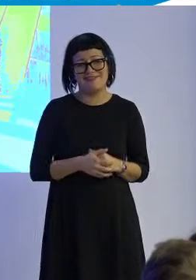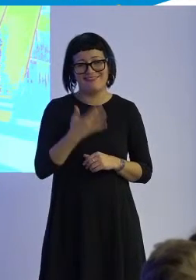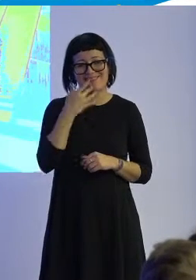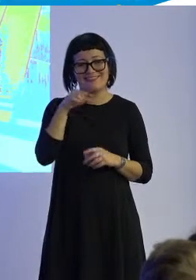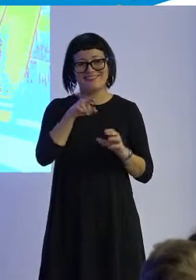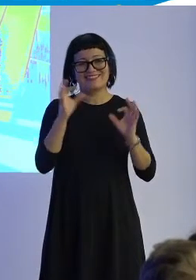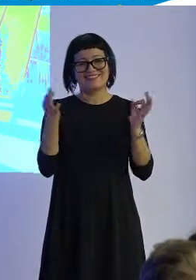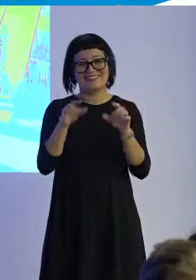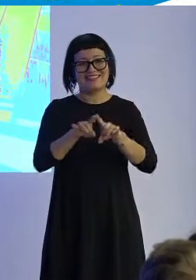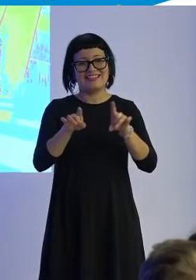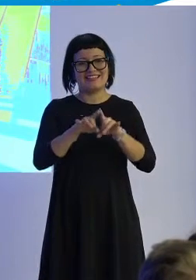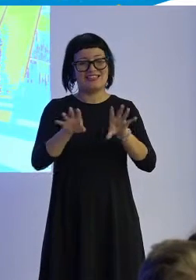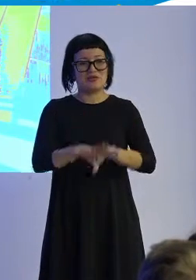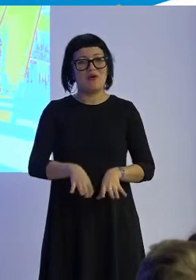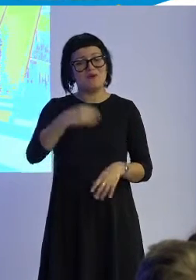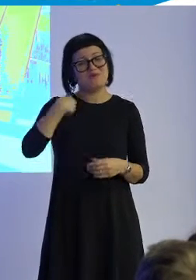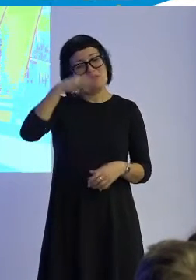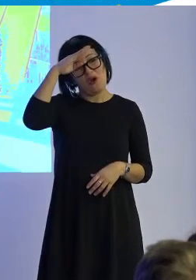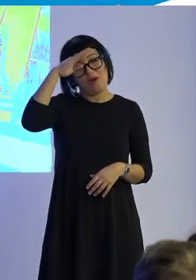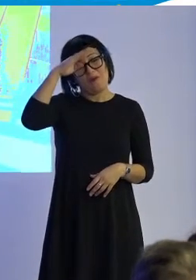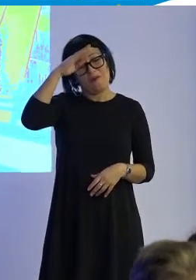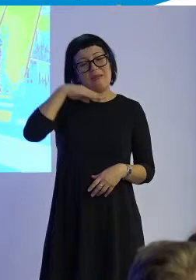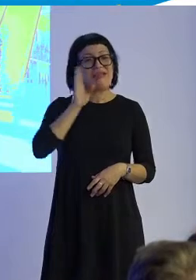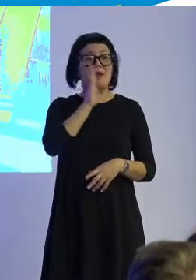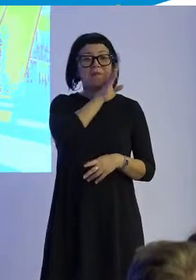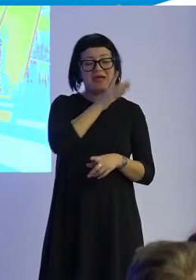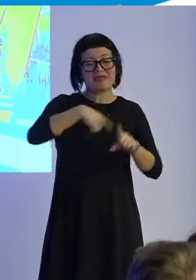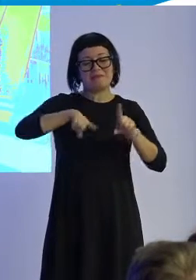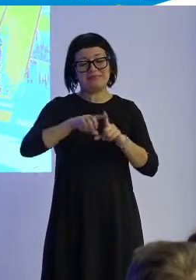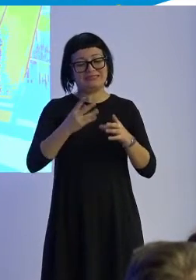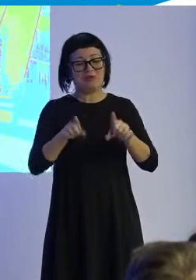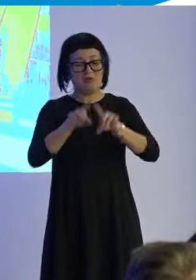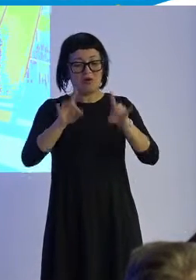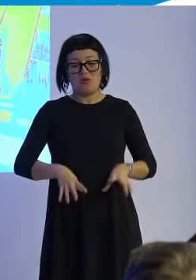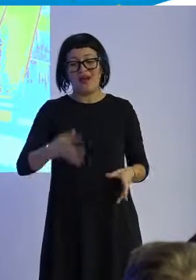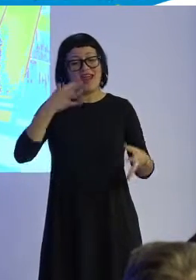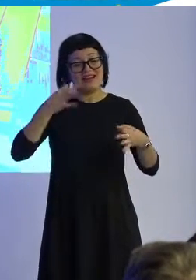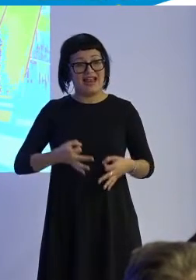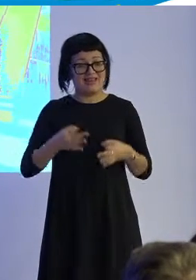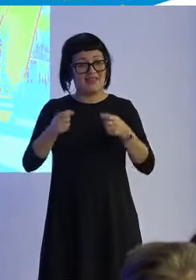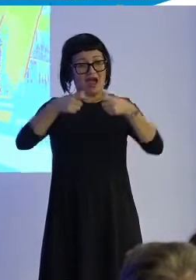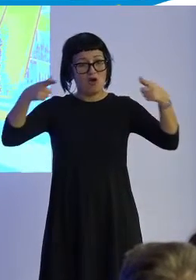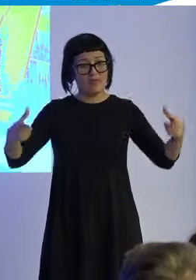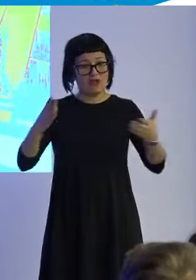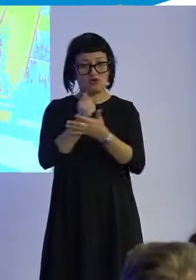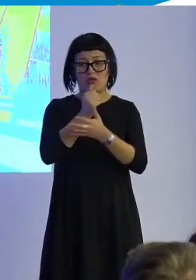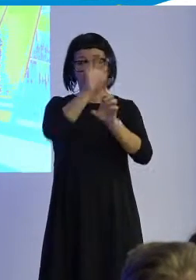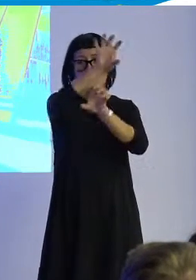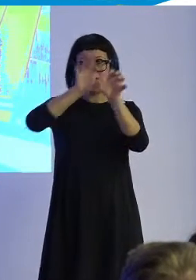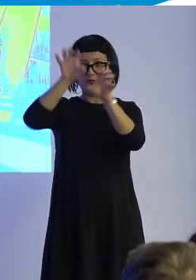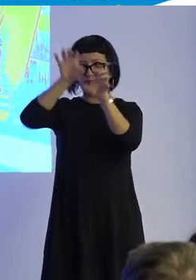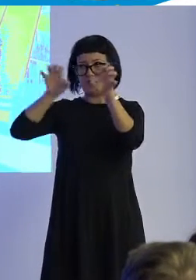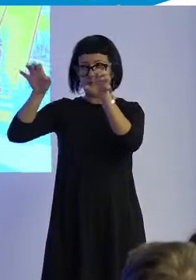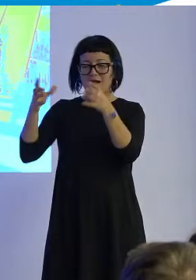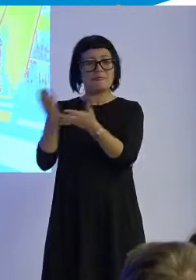Iron Man es el paradigma de la realidad aumentada. ¿Vale? Todo funciona perfecto, todo está súper alineado. Bueno, ya llegaremos. Pero no hay que tener